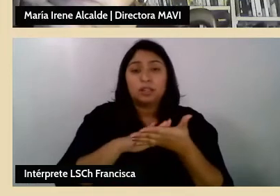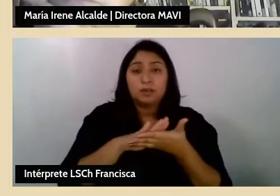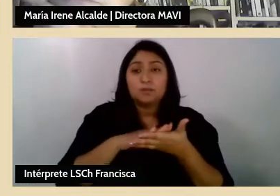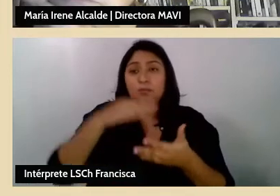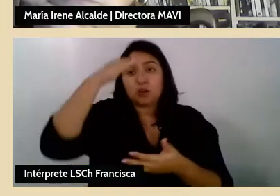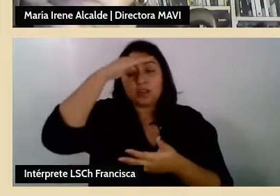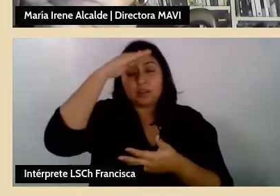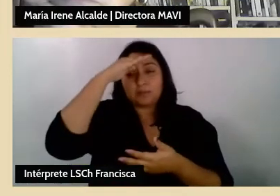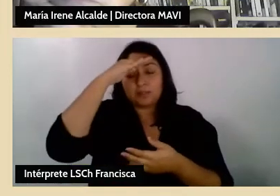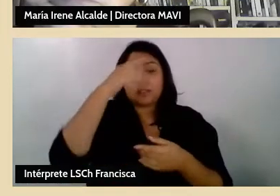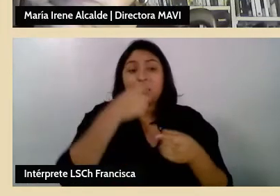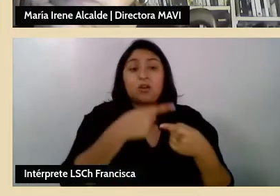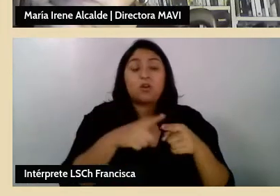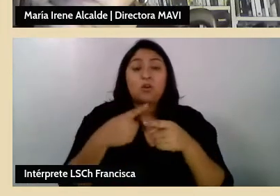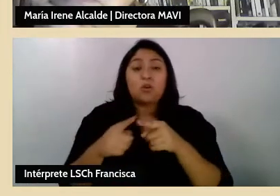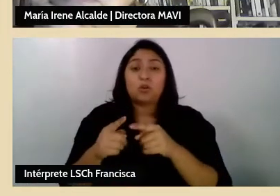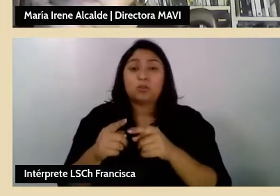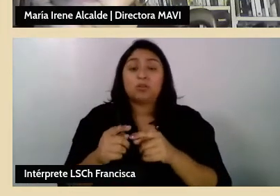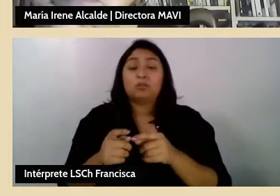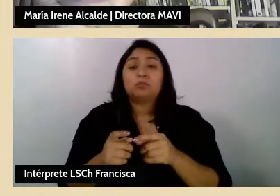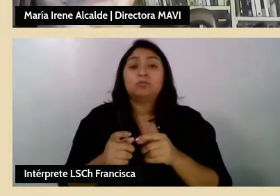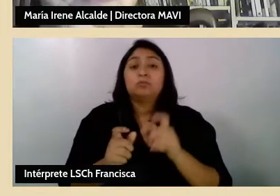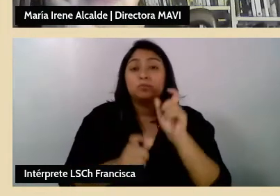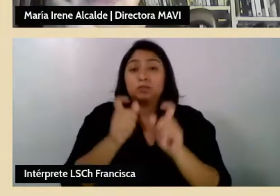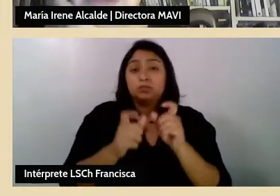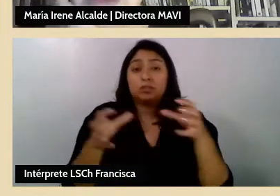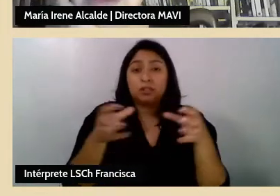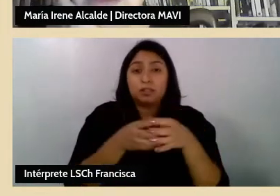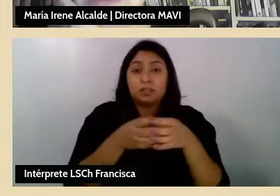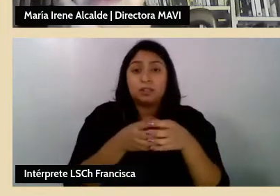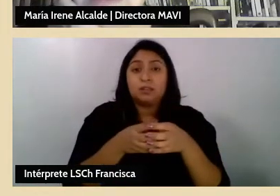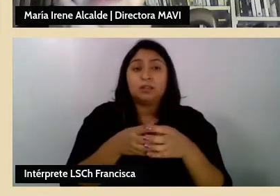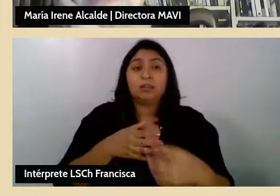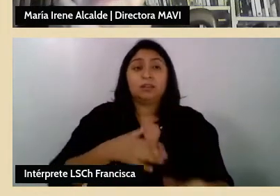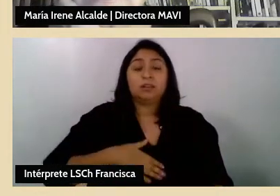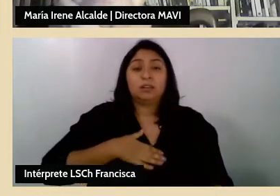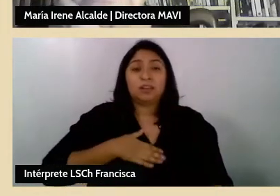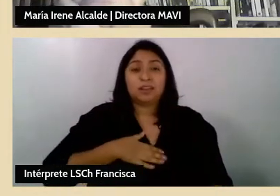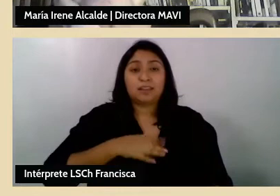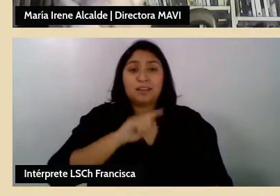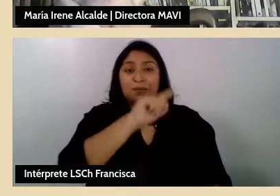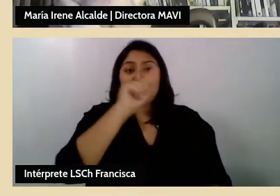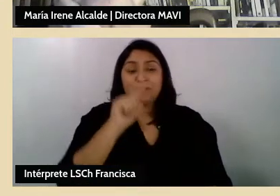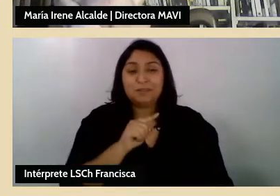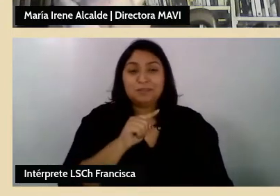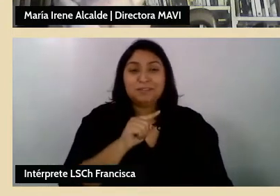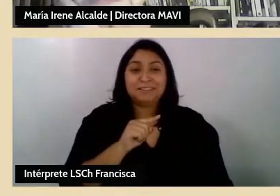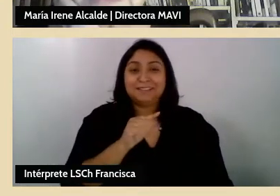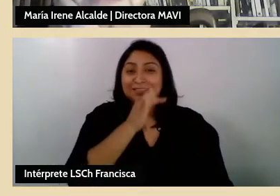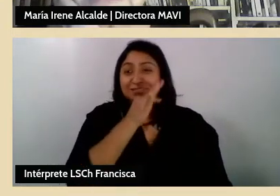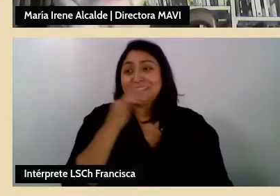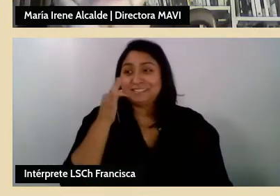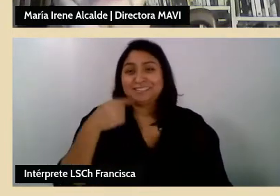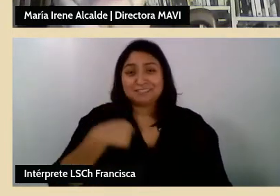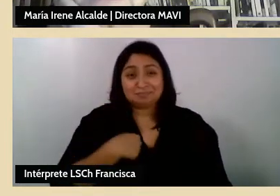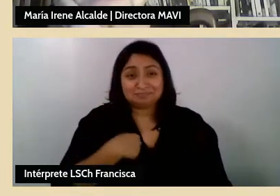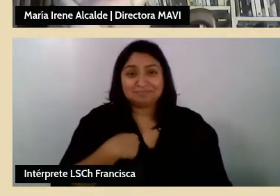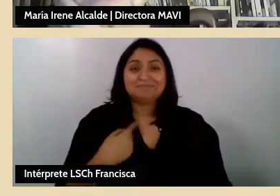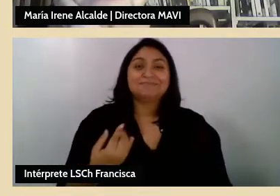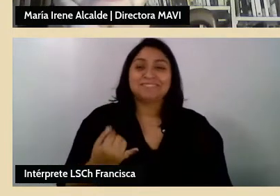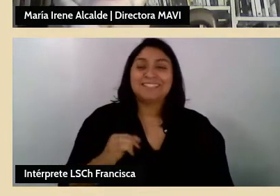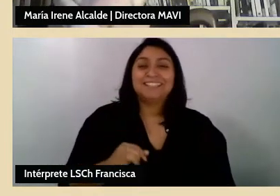con los demás miembros del equipo. Quería también preguntarle a Francisca, que está ahí interpretando, Francisca Orellana, sí, a